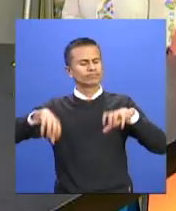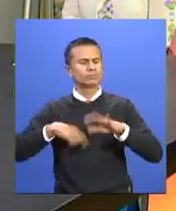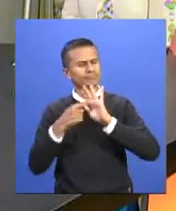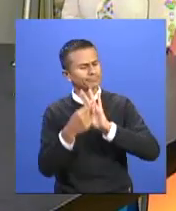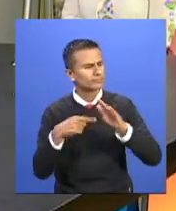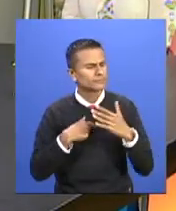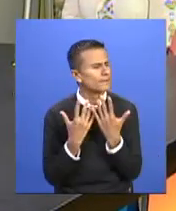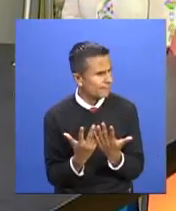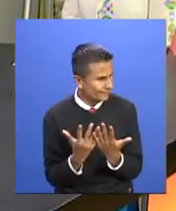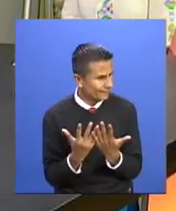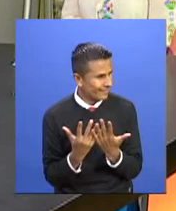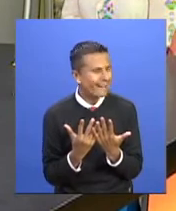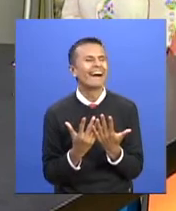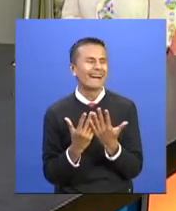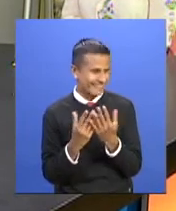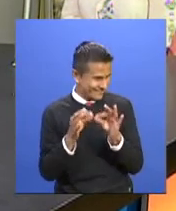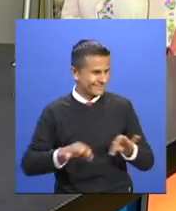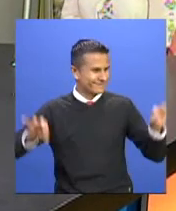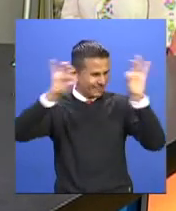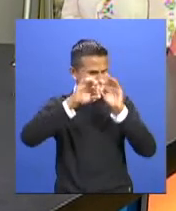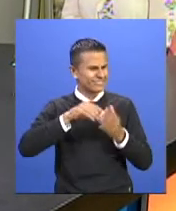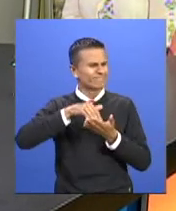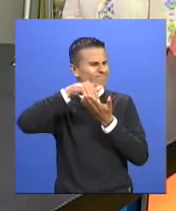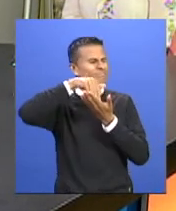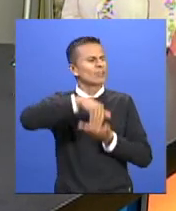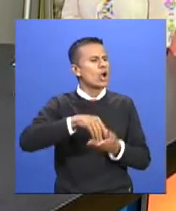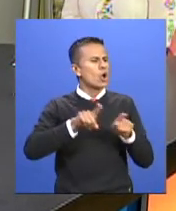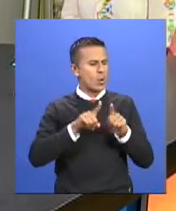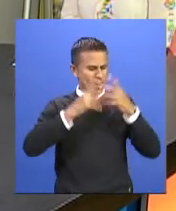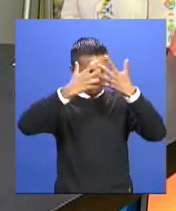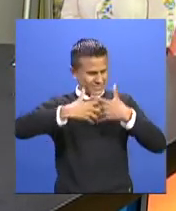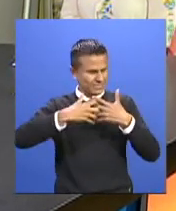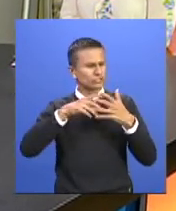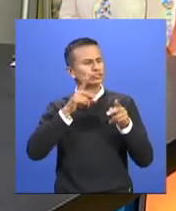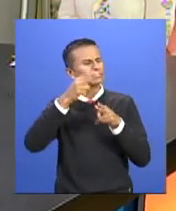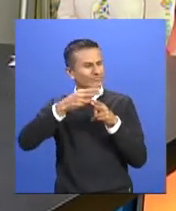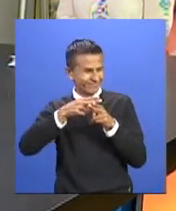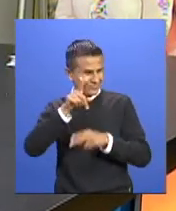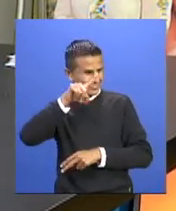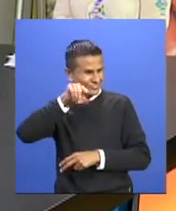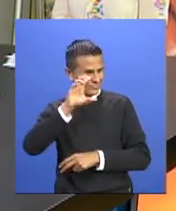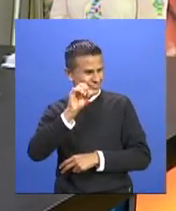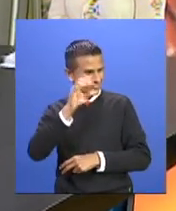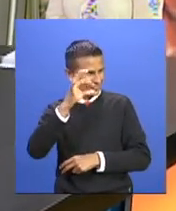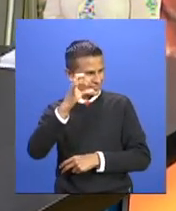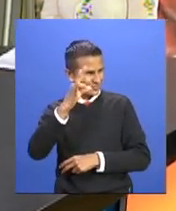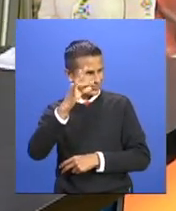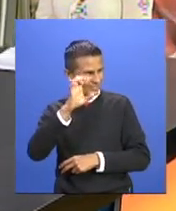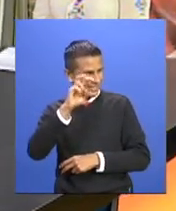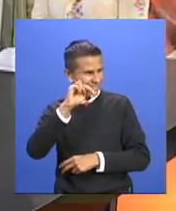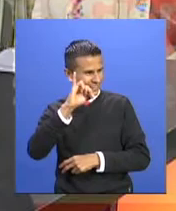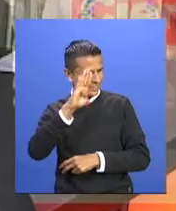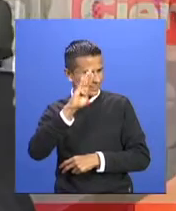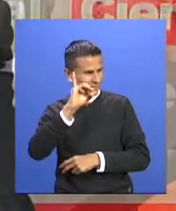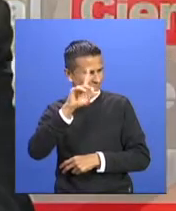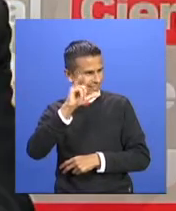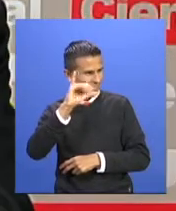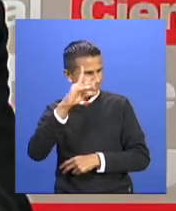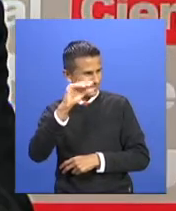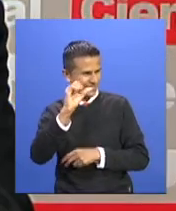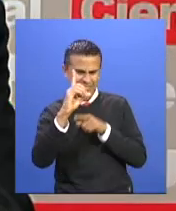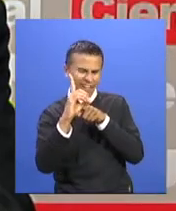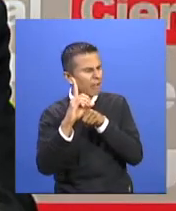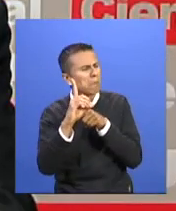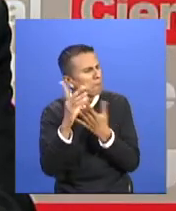través del concepto de sostenibilidad. Hoy el concepto de sostenibilidad, que también es un tema que está muy de moda y quedaría para otro espacio como